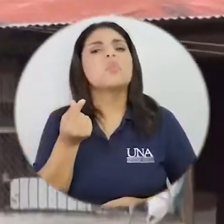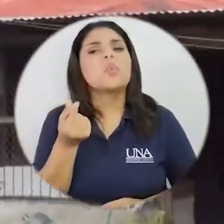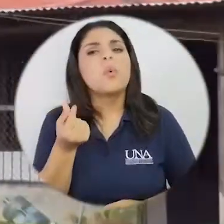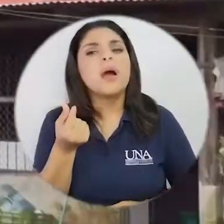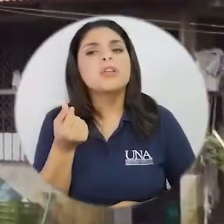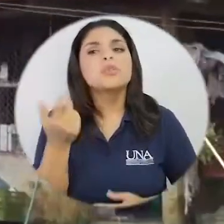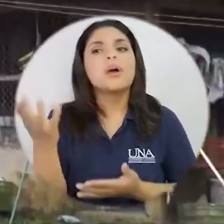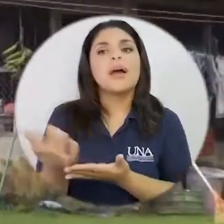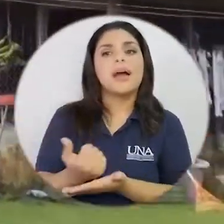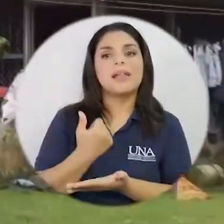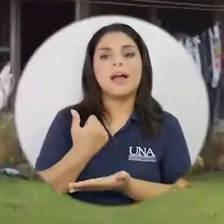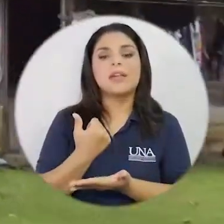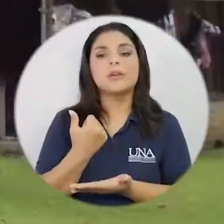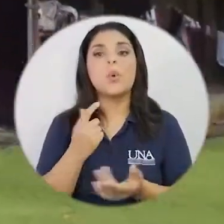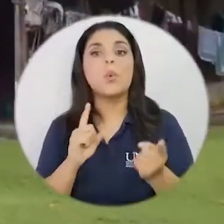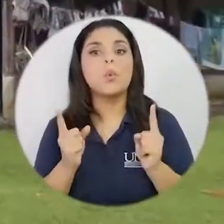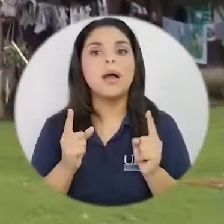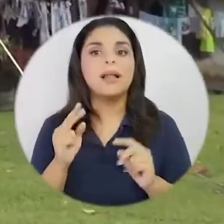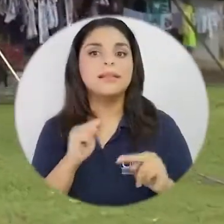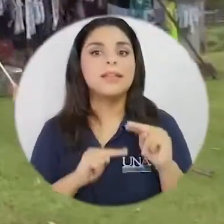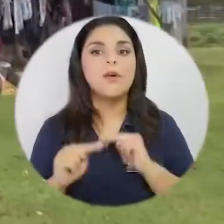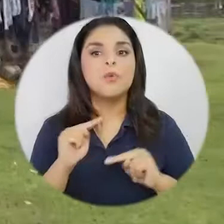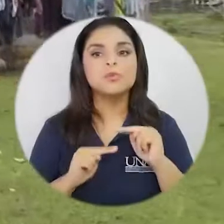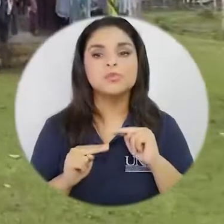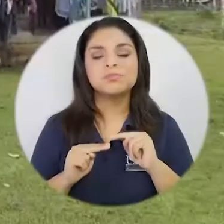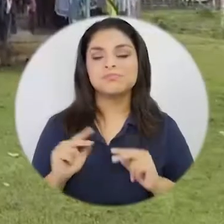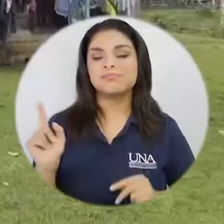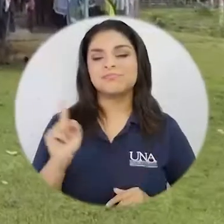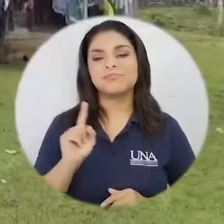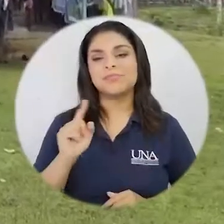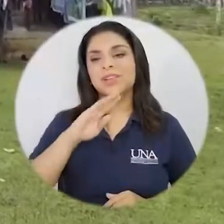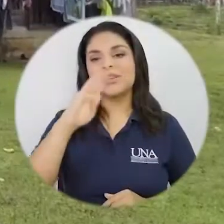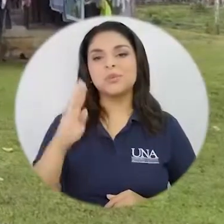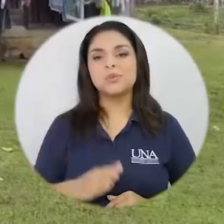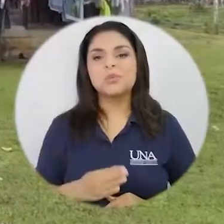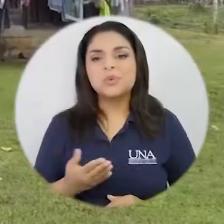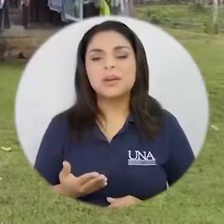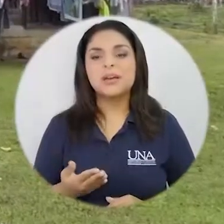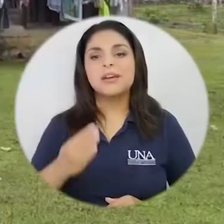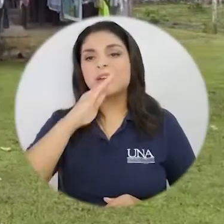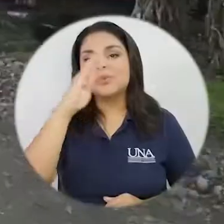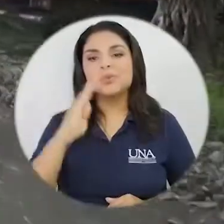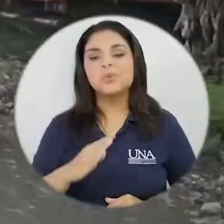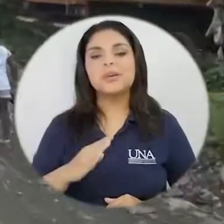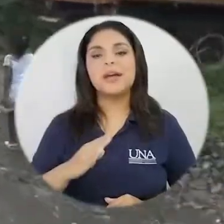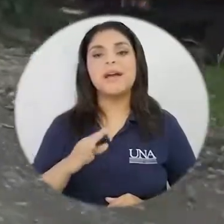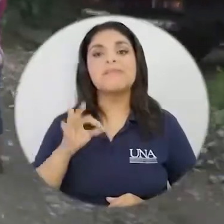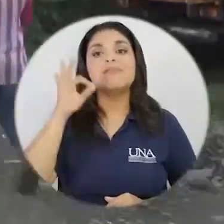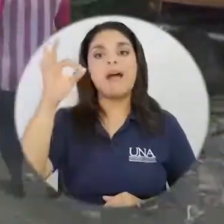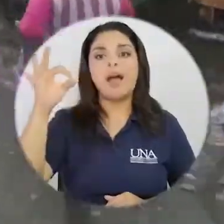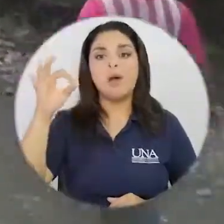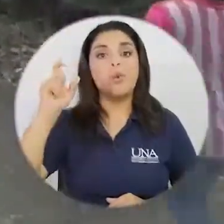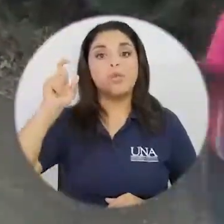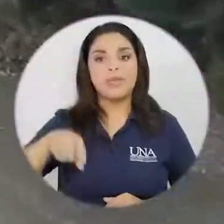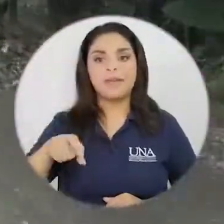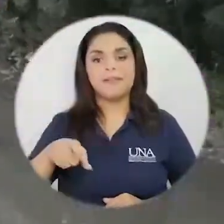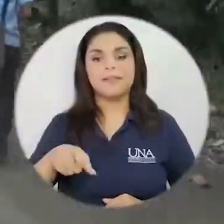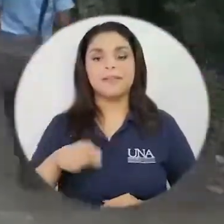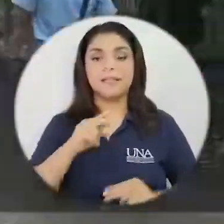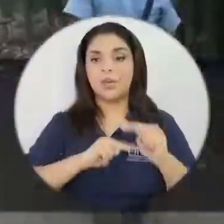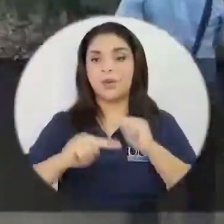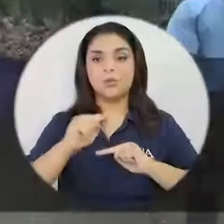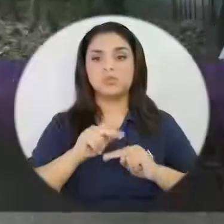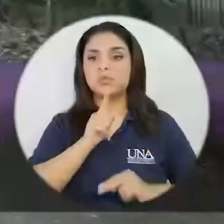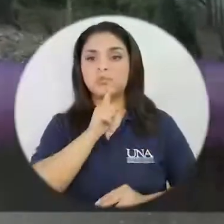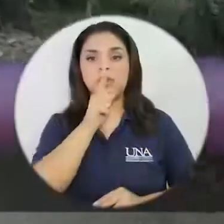qué cuánto vamos a ganar o a dónde va a estar el negocio, porque no, eso nunca va a ser eso nunca va a ser ni debe ser